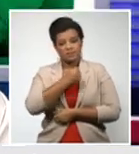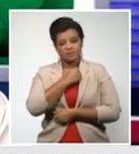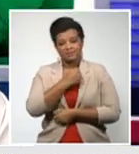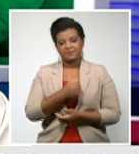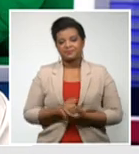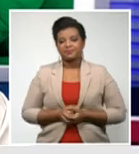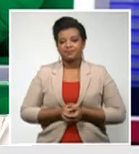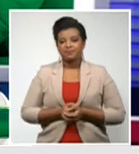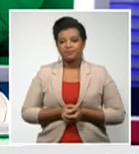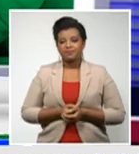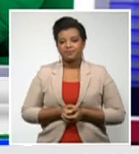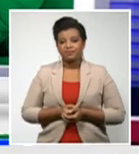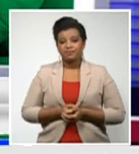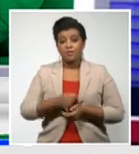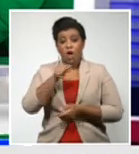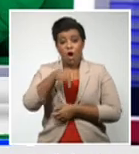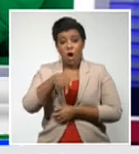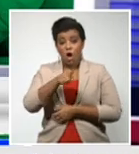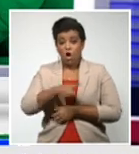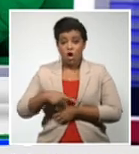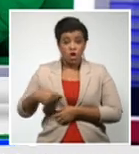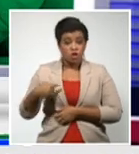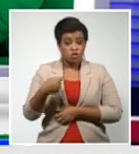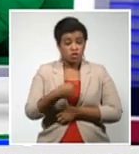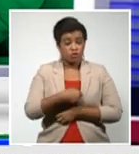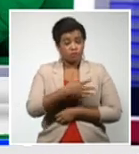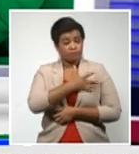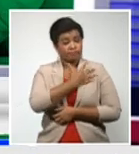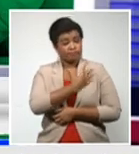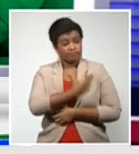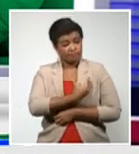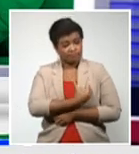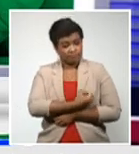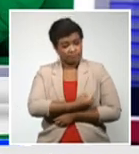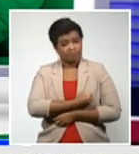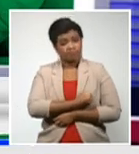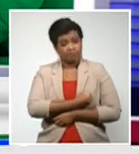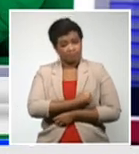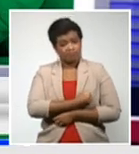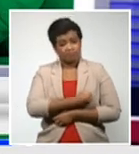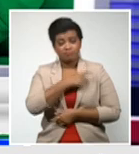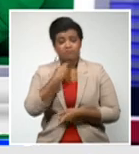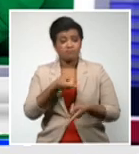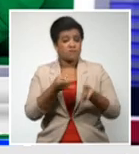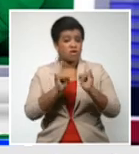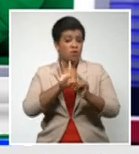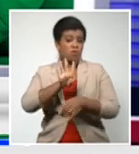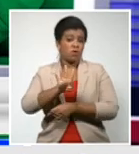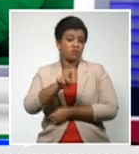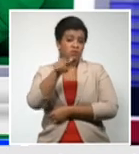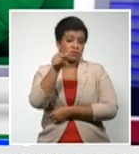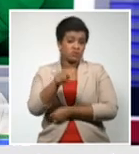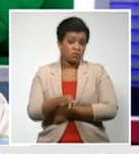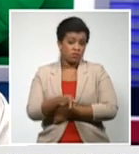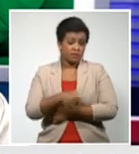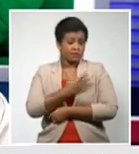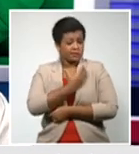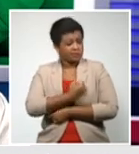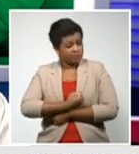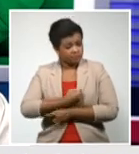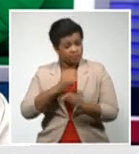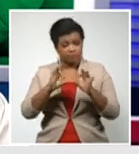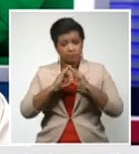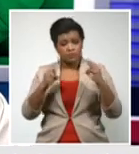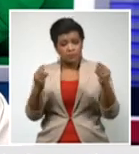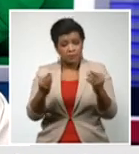bueno, si no fuera porque tenemos que lamentar nuevamente el fallecimiento de 4 personas, dar las condolencias a sus familiares